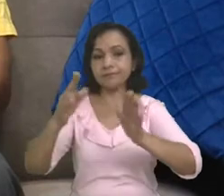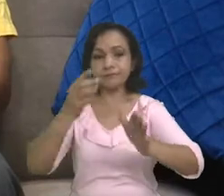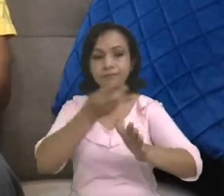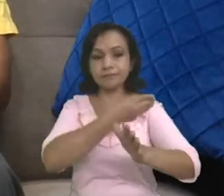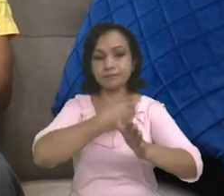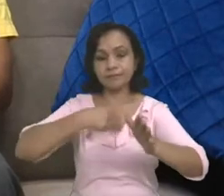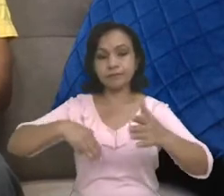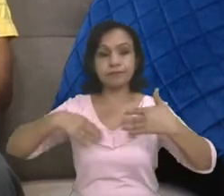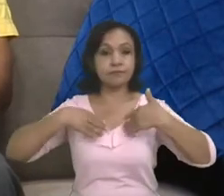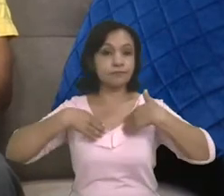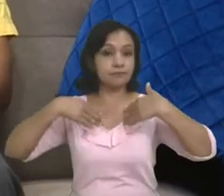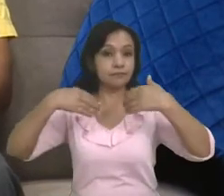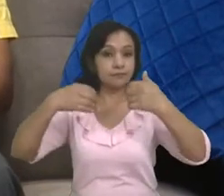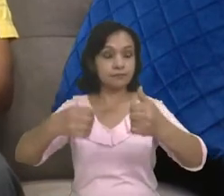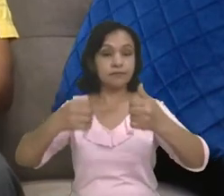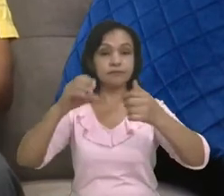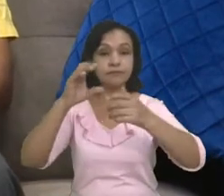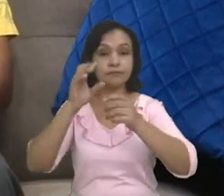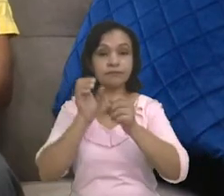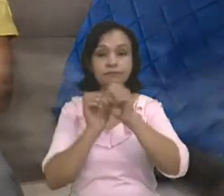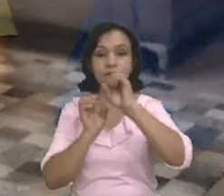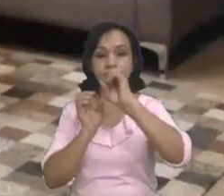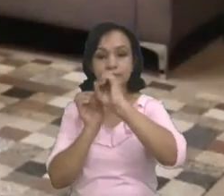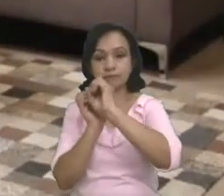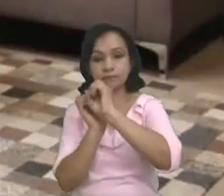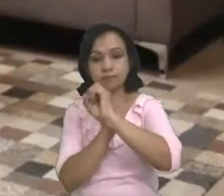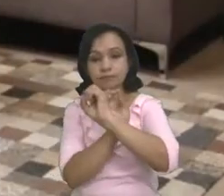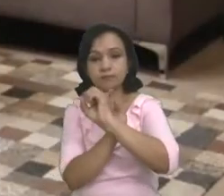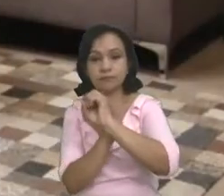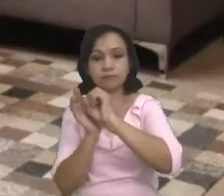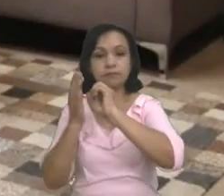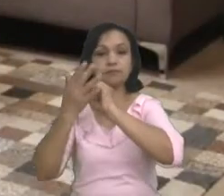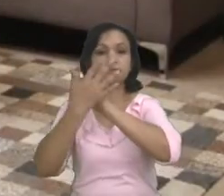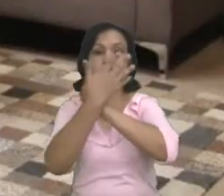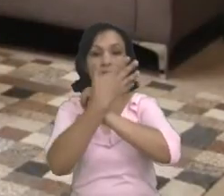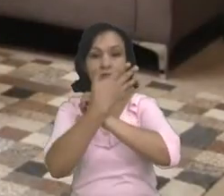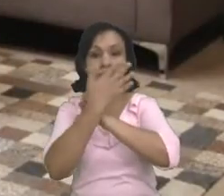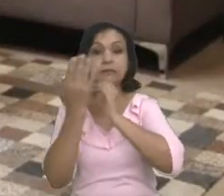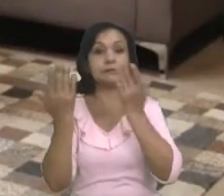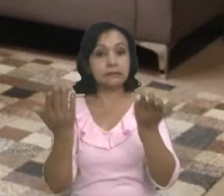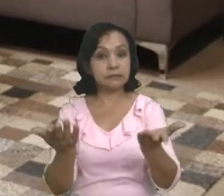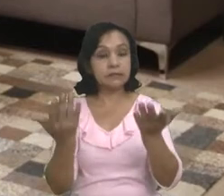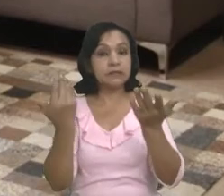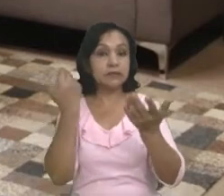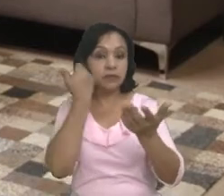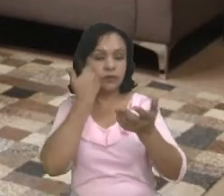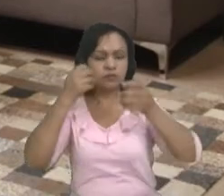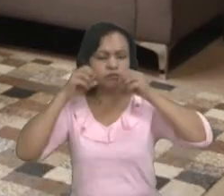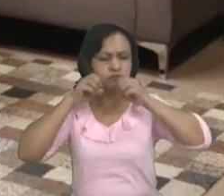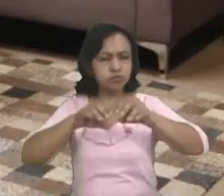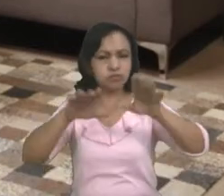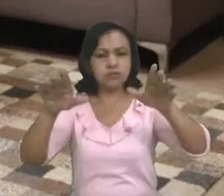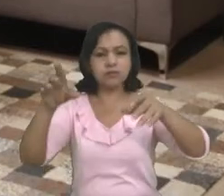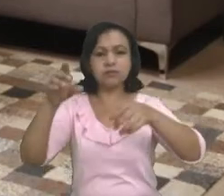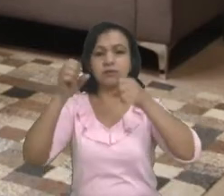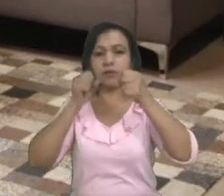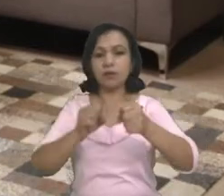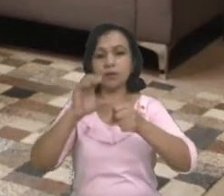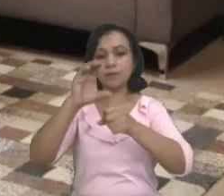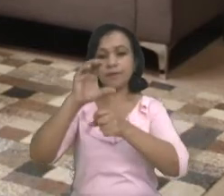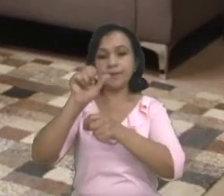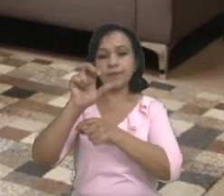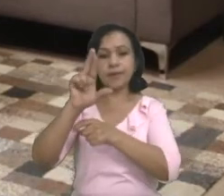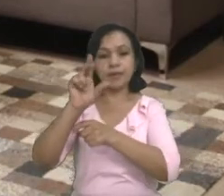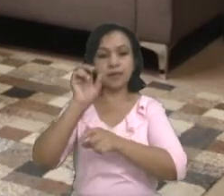nicaragüense ante el coronavirus una nueva una pandemia con nosotros se encuentra compañero carlos